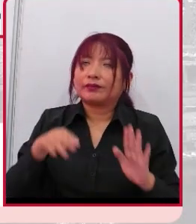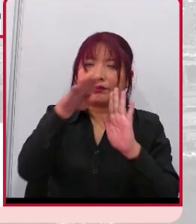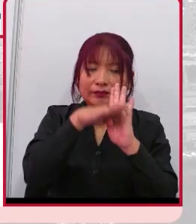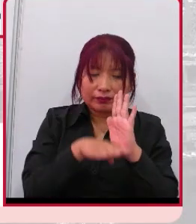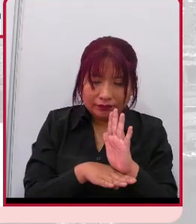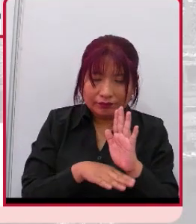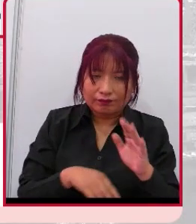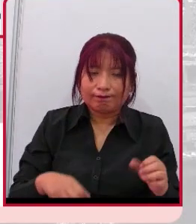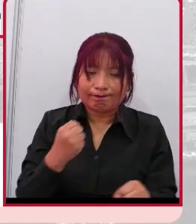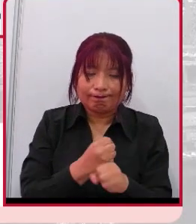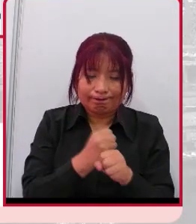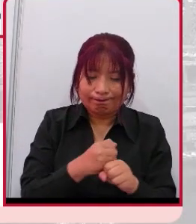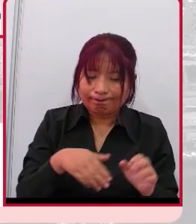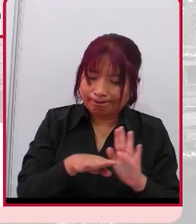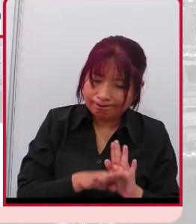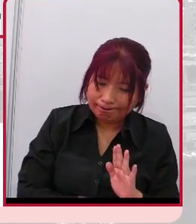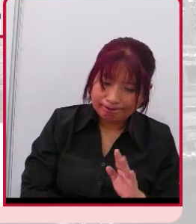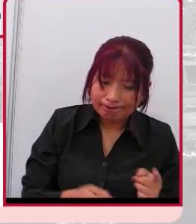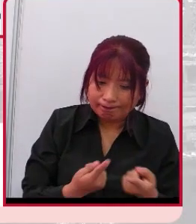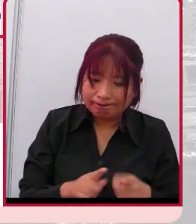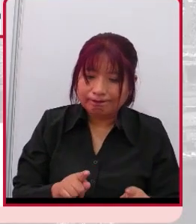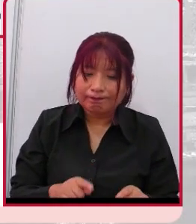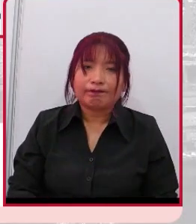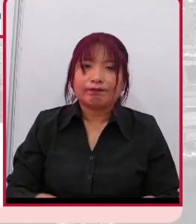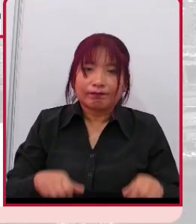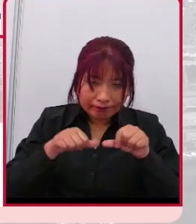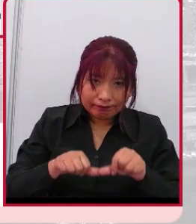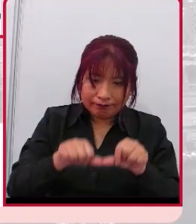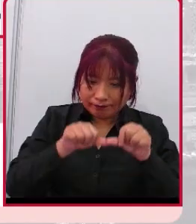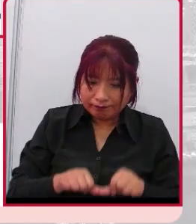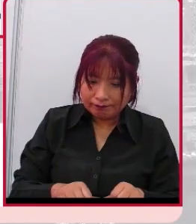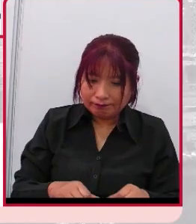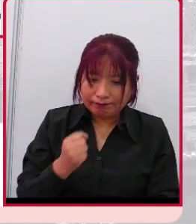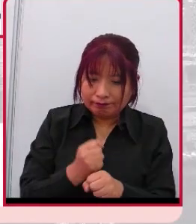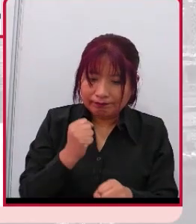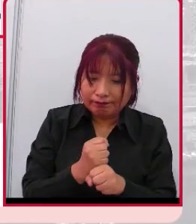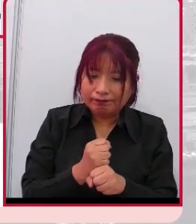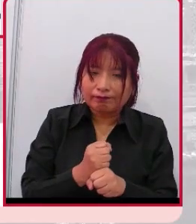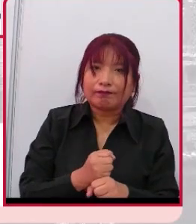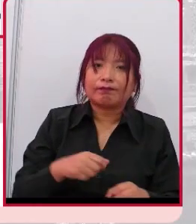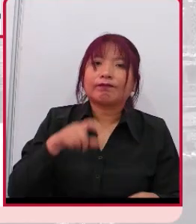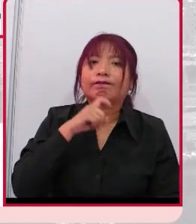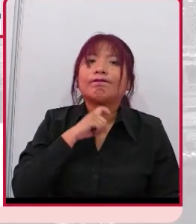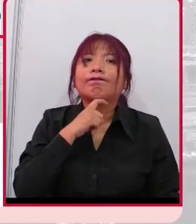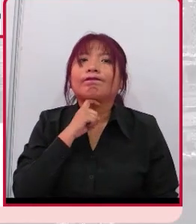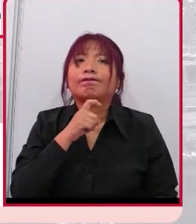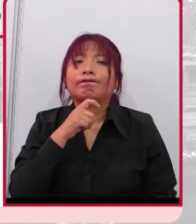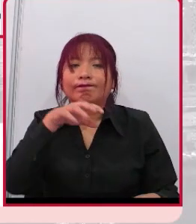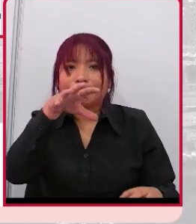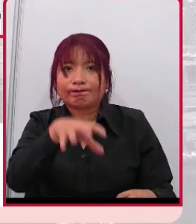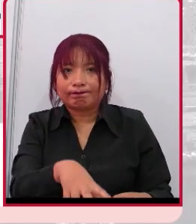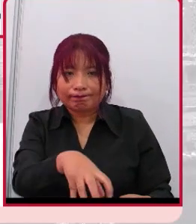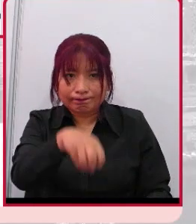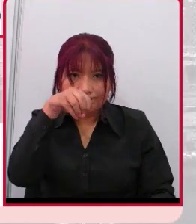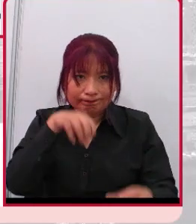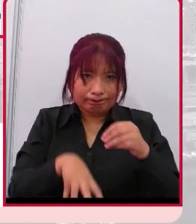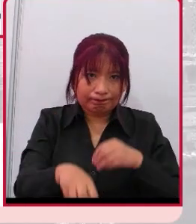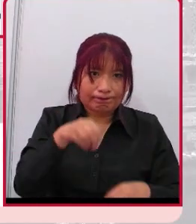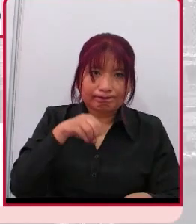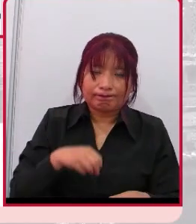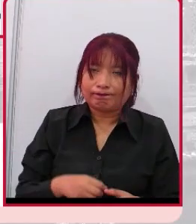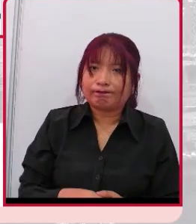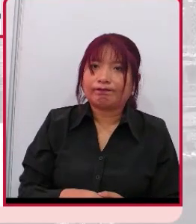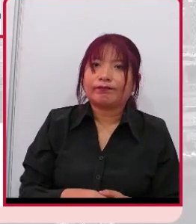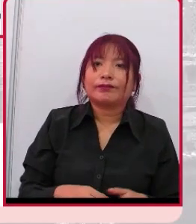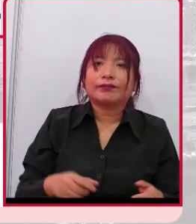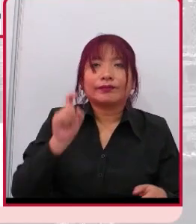embargo, los finos metálicos tenían que producirse de todas maneras. Si tenemos menos tonelaje como planta que nos queda,